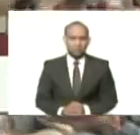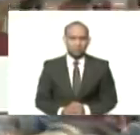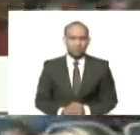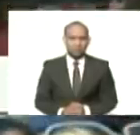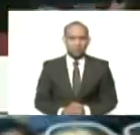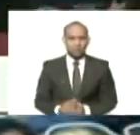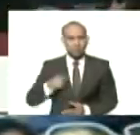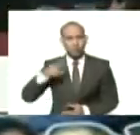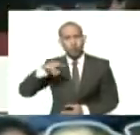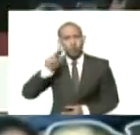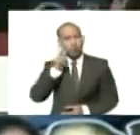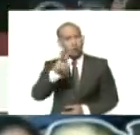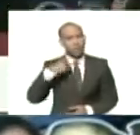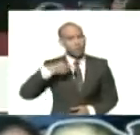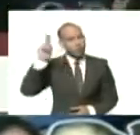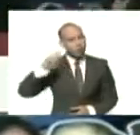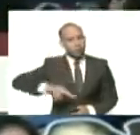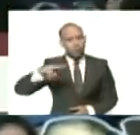Yo nunca te vi.